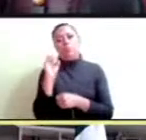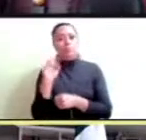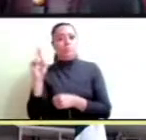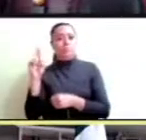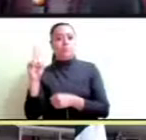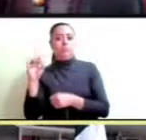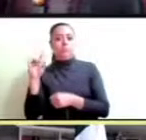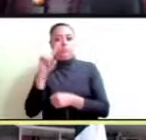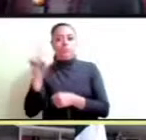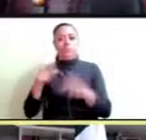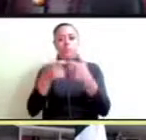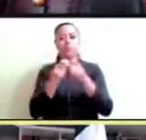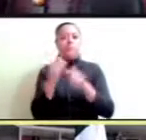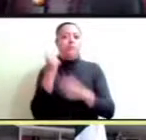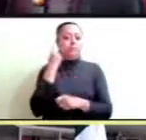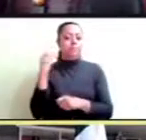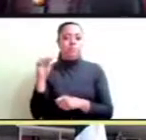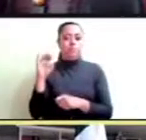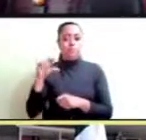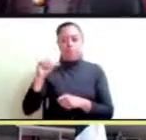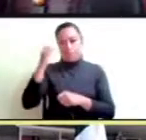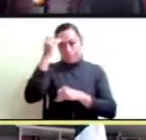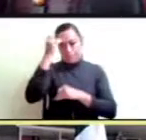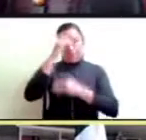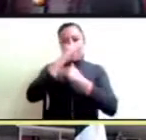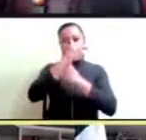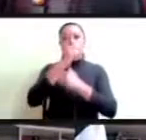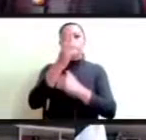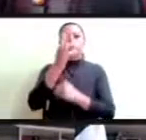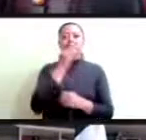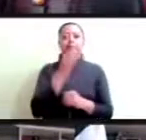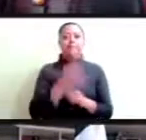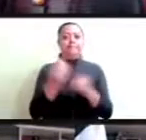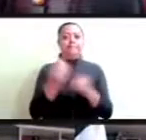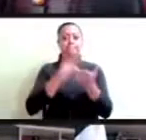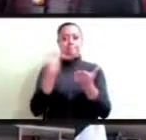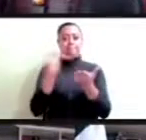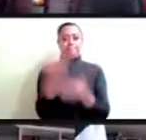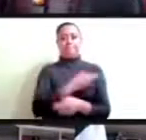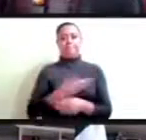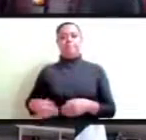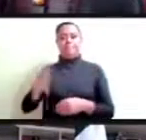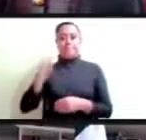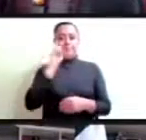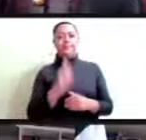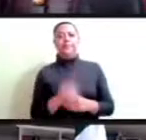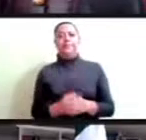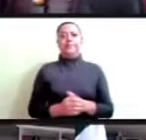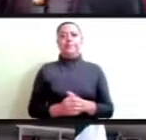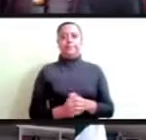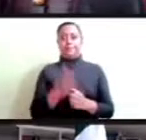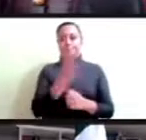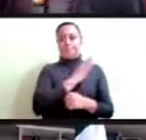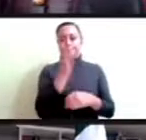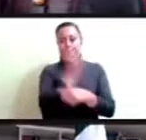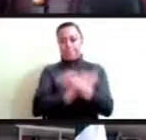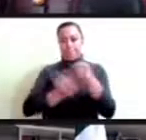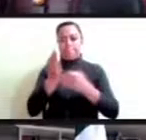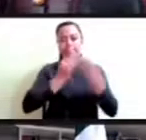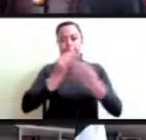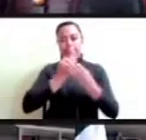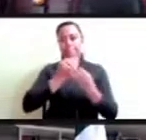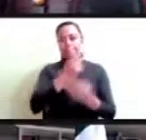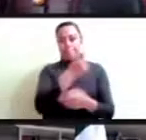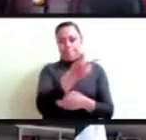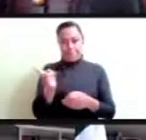por 3 minutos. Adelante, diputado. Muchas gracias, presidenta. Buenas tardes a todas y todos ustedes.